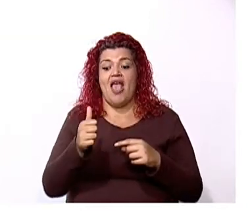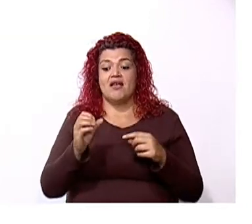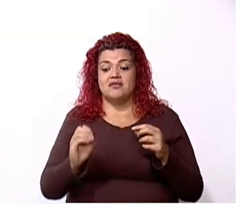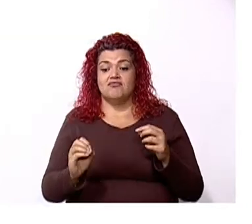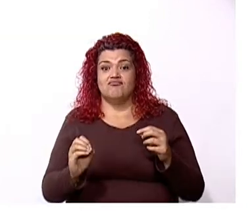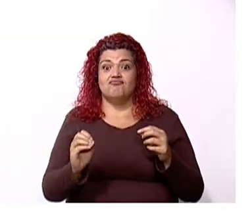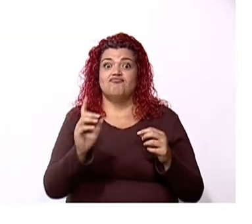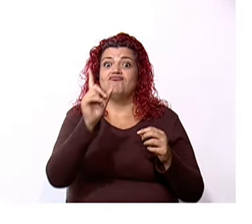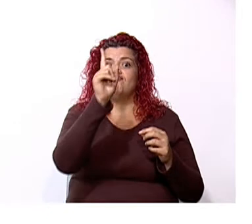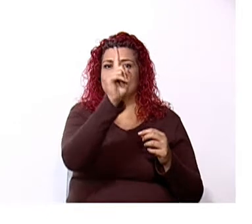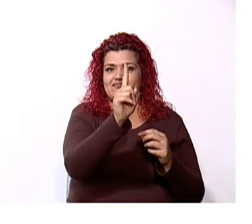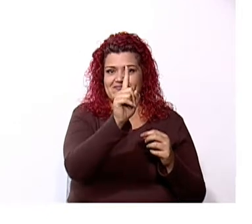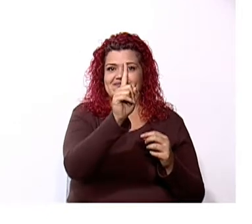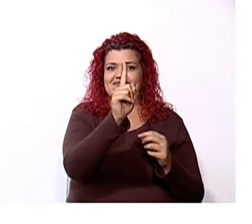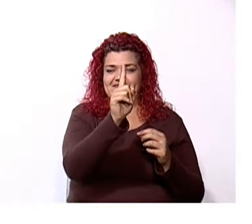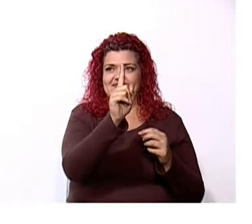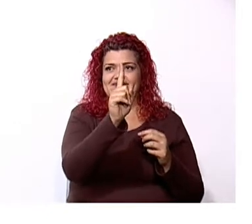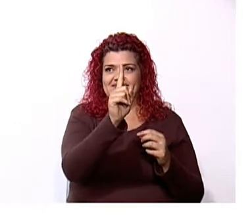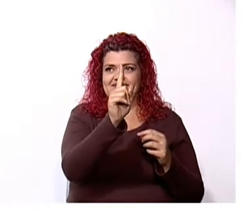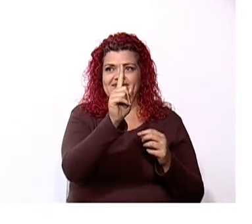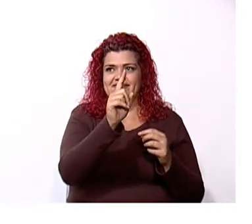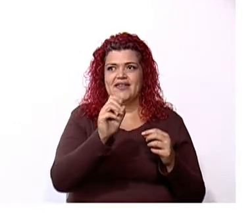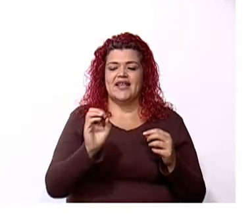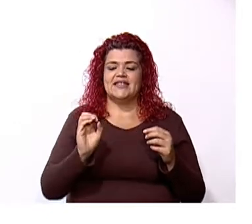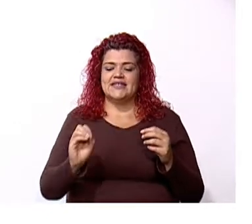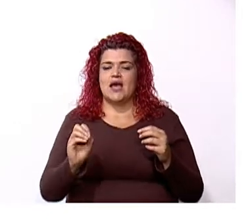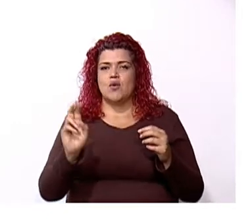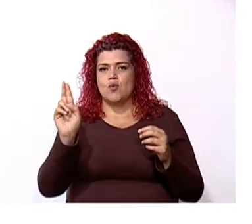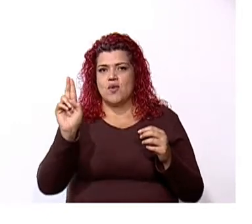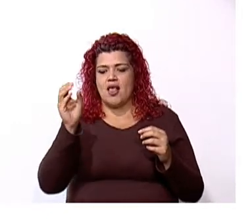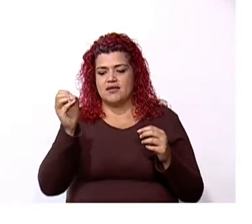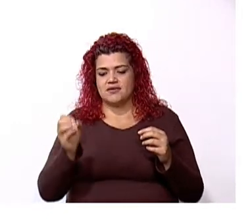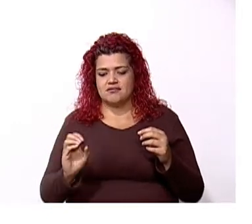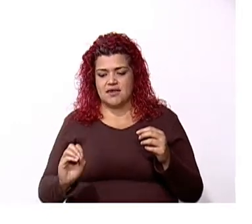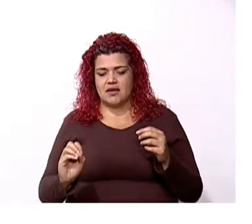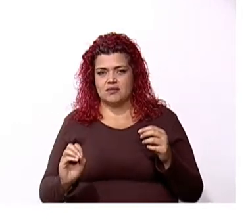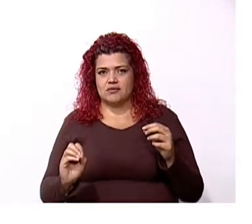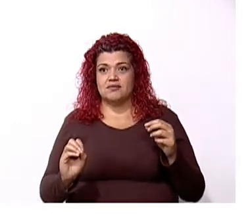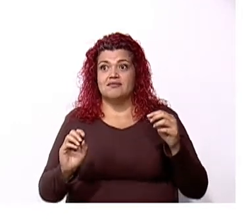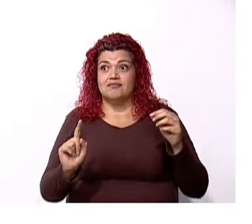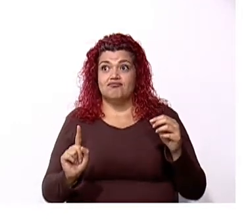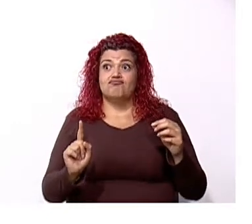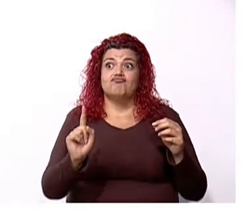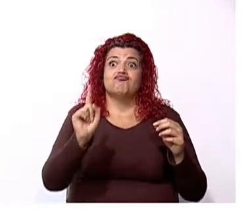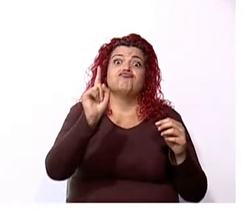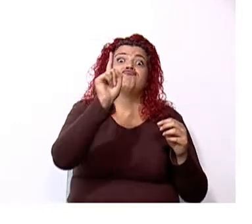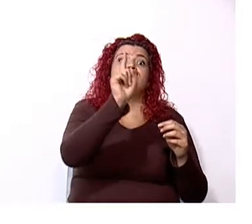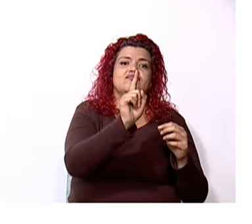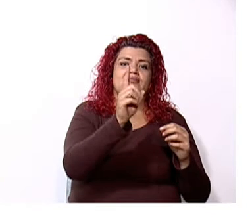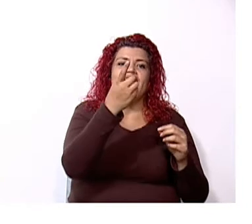10. Entonces, pongo el 0 en las unidades y reagrupo una decena. Muy